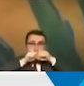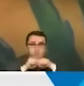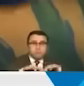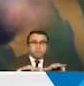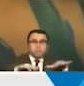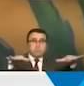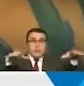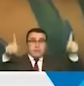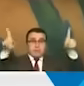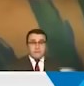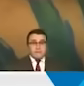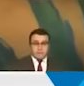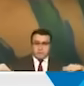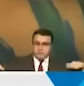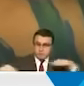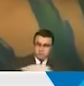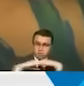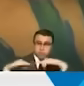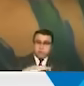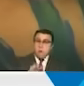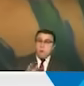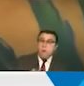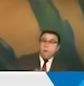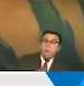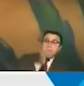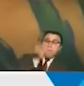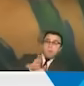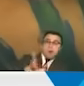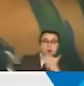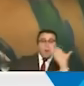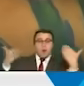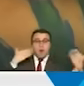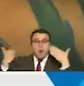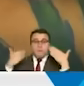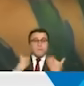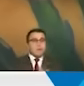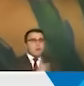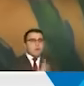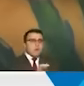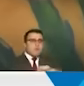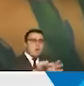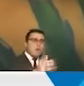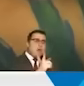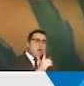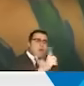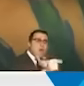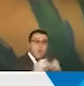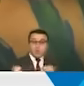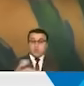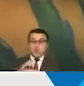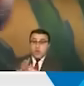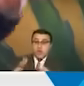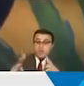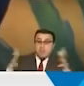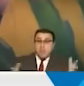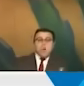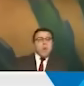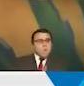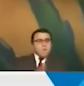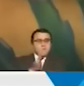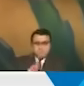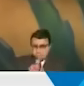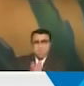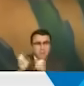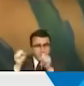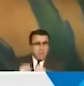de las vías y llegar a las veredas llegar a los pueblos llegar a las grandes ciudades en las grandes ciudades